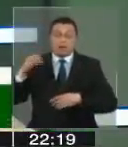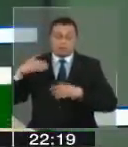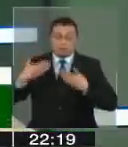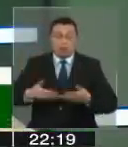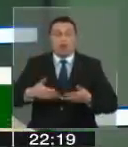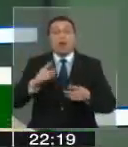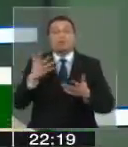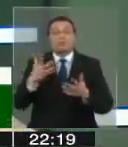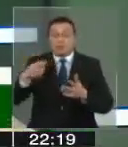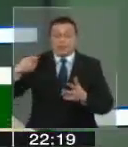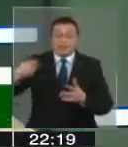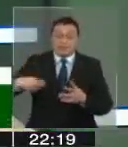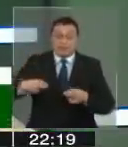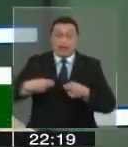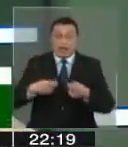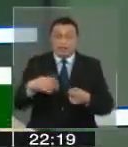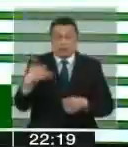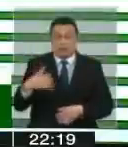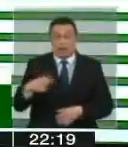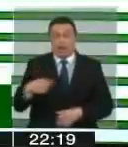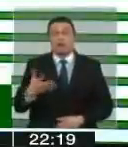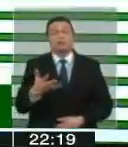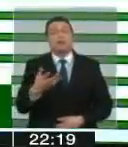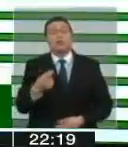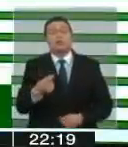caro. Además que no es... ¿Qué tan caro? ¿Qué hablamos?